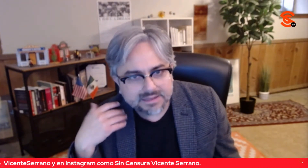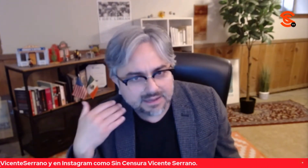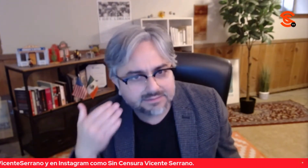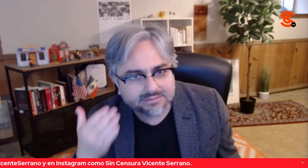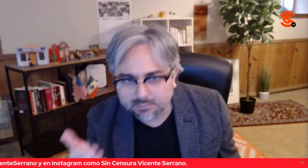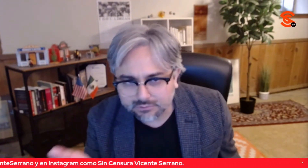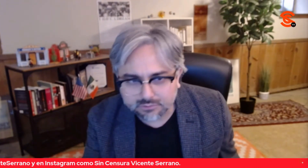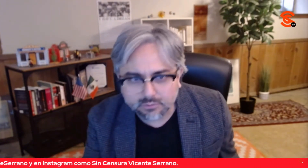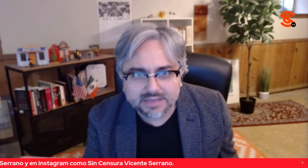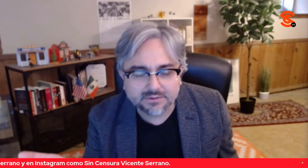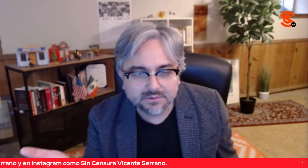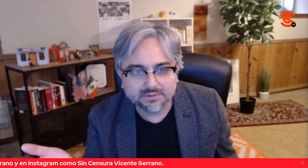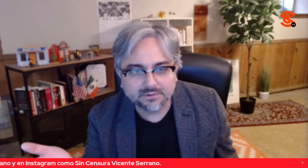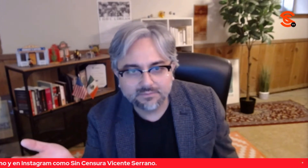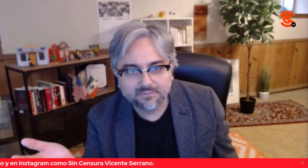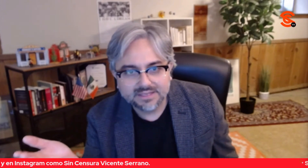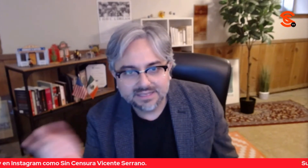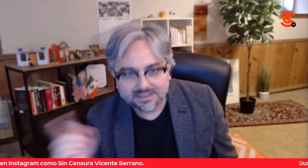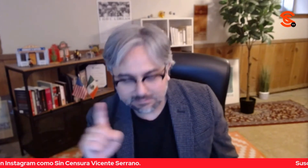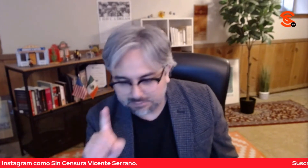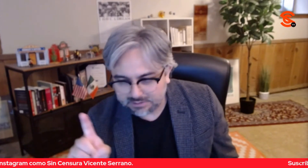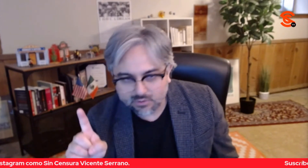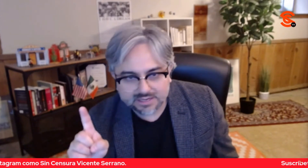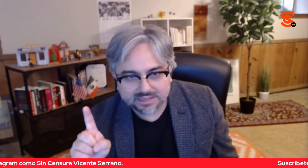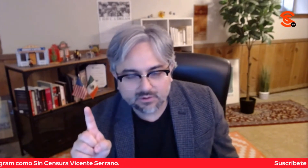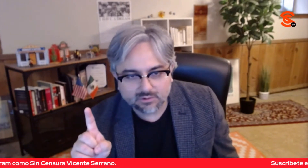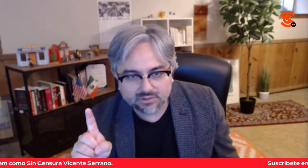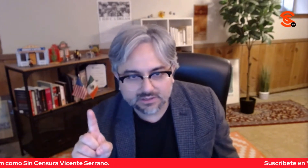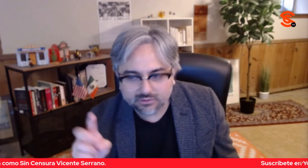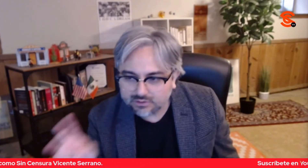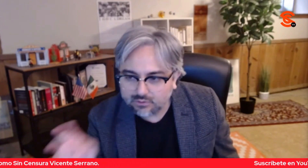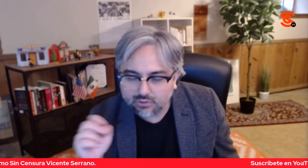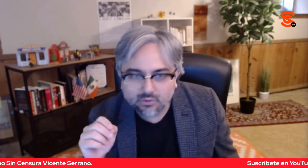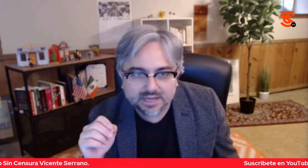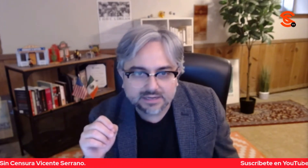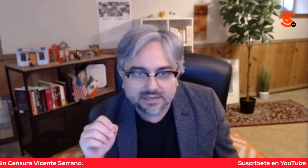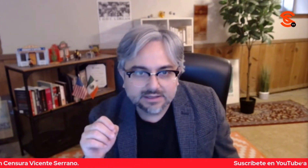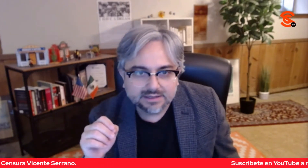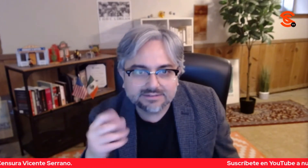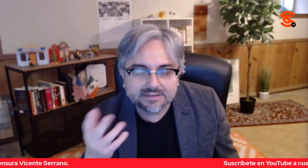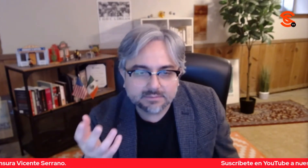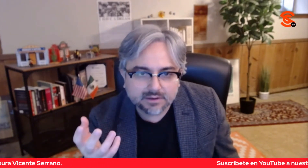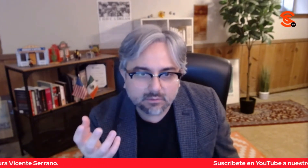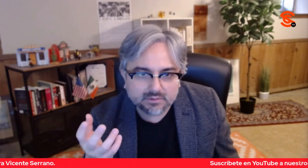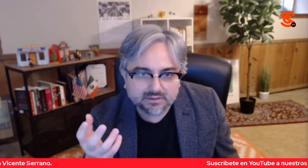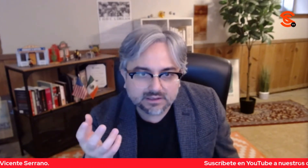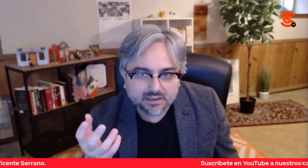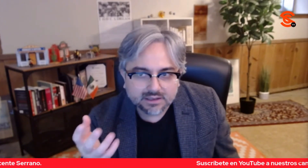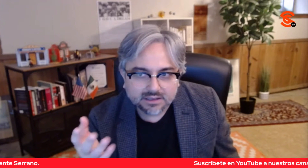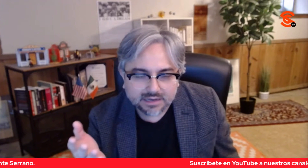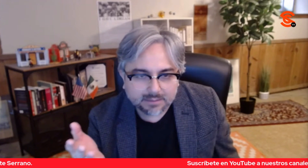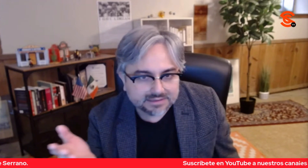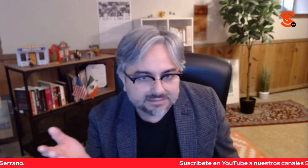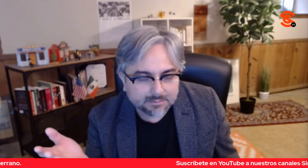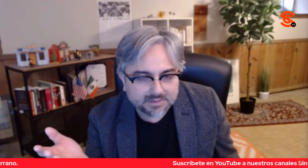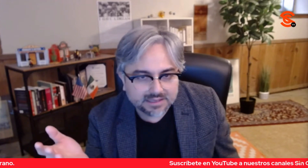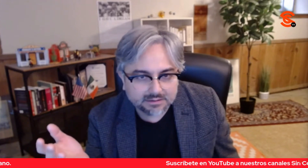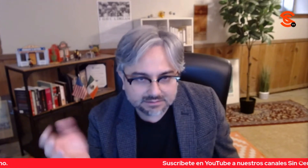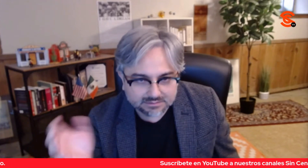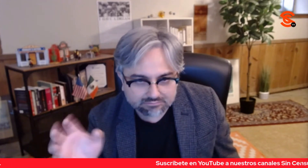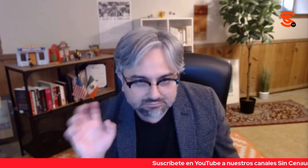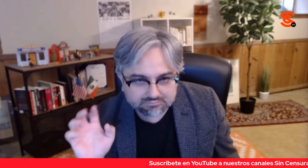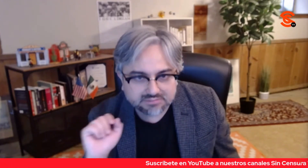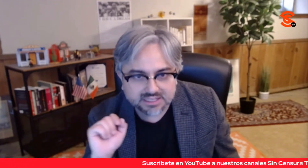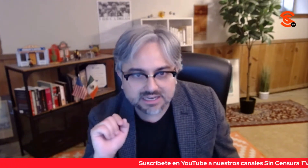va a aplicar hasta el próximo año, ¿no? En primer lugar, da a conocer eso. En segundo lugar, exhibe cómo es que la ministra